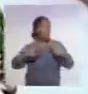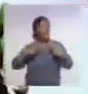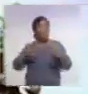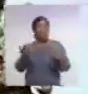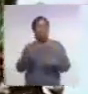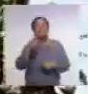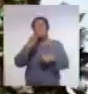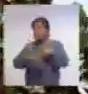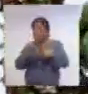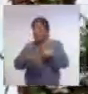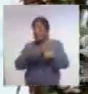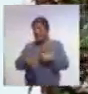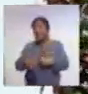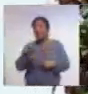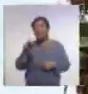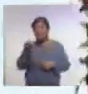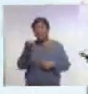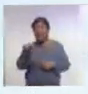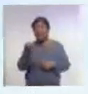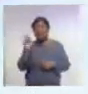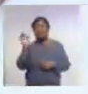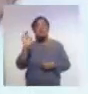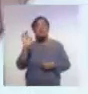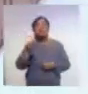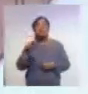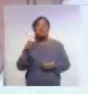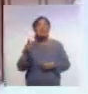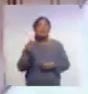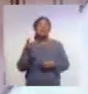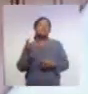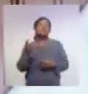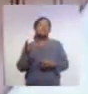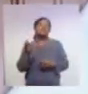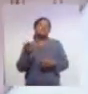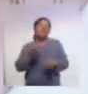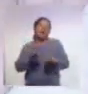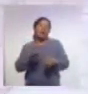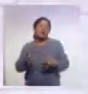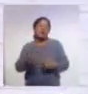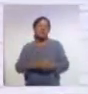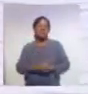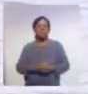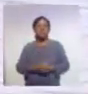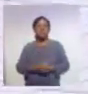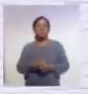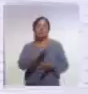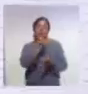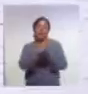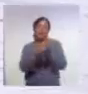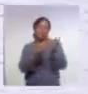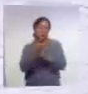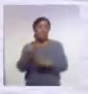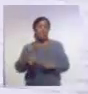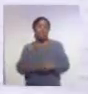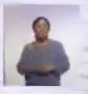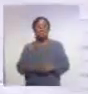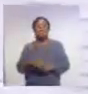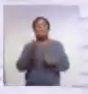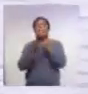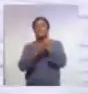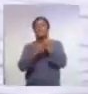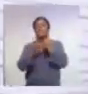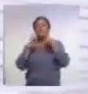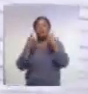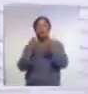e implicaciones de los delitos previstos en esta ley. Finalmente, se comentó que en la próxima reunión seleccionarán a 2 representantes